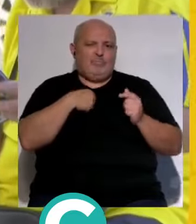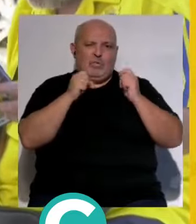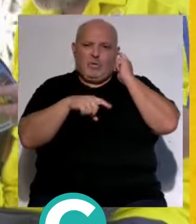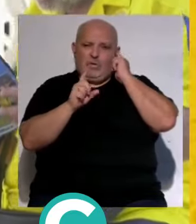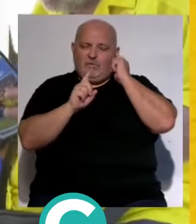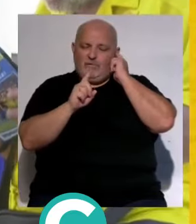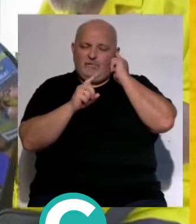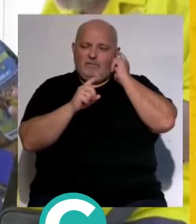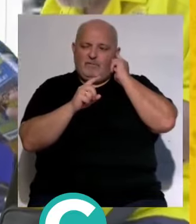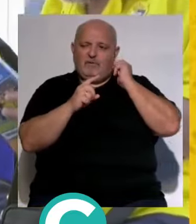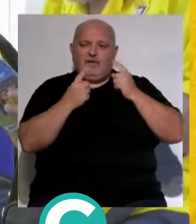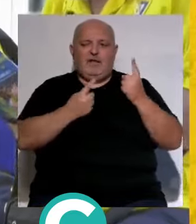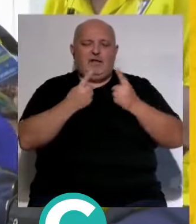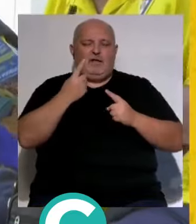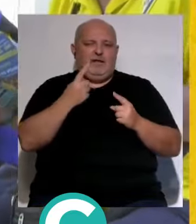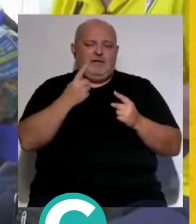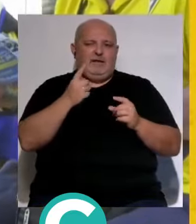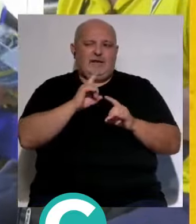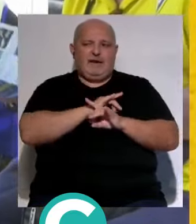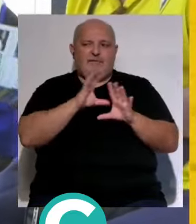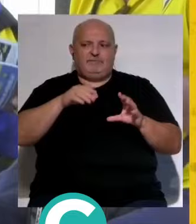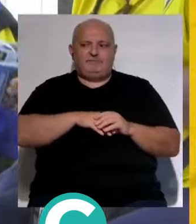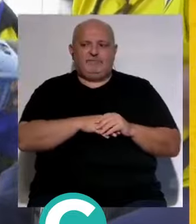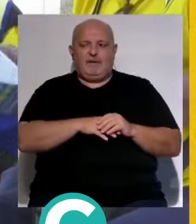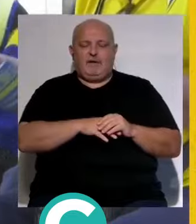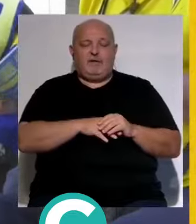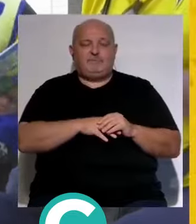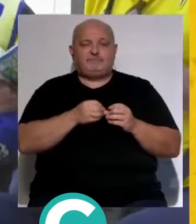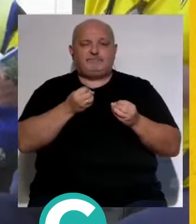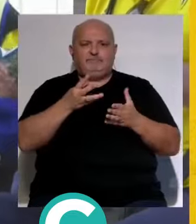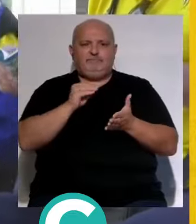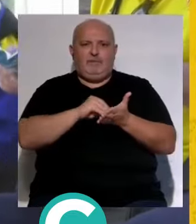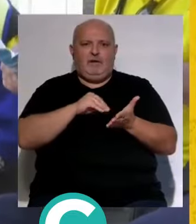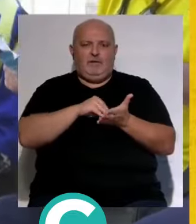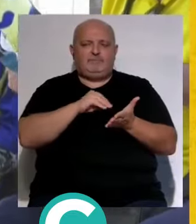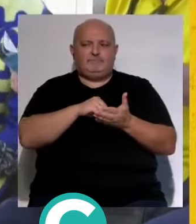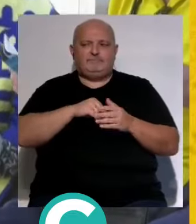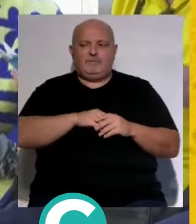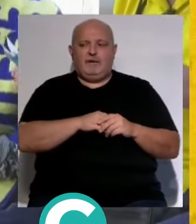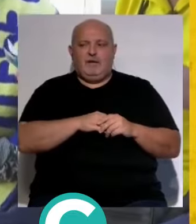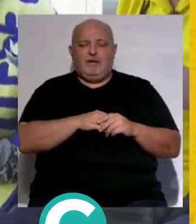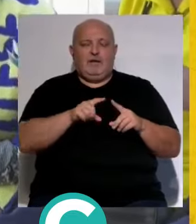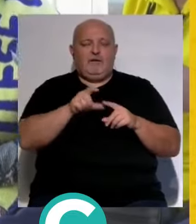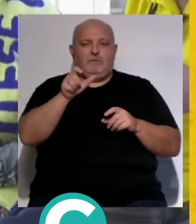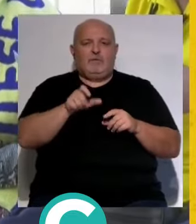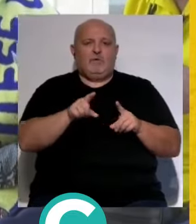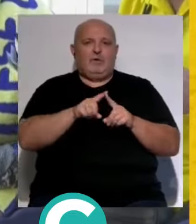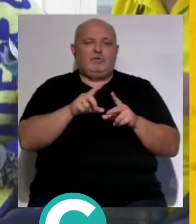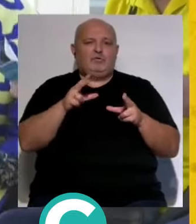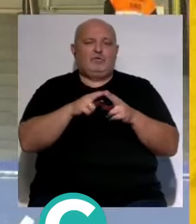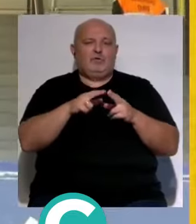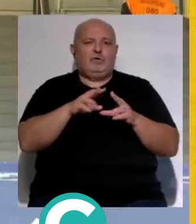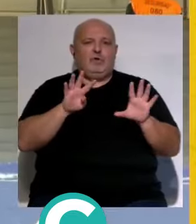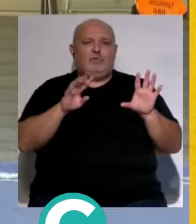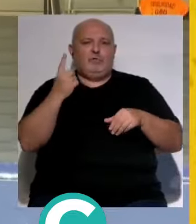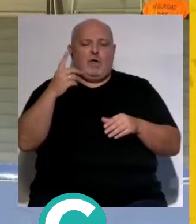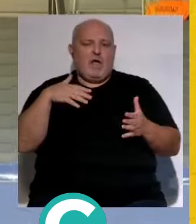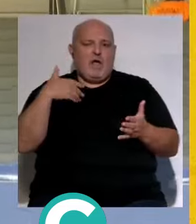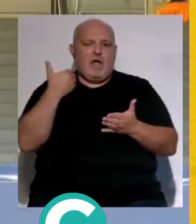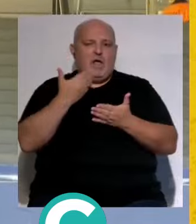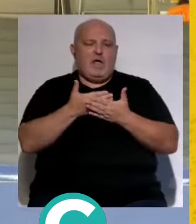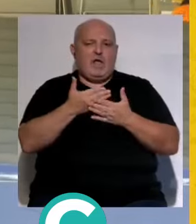había fallos, ahí hay cosas que no están muy claras. Exactamente, bueno, eso lo comento yo también en otras tertulias. No es lo mismo una persona que fue socio en el 91 y después